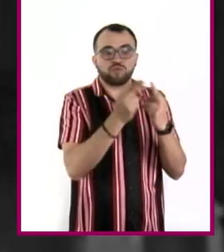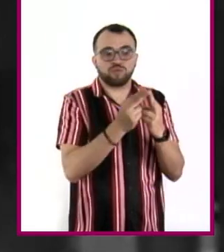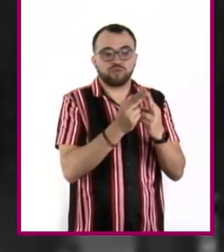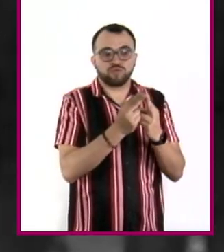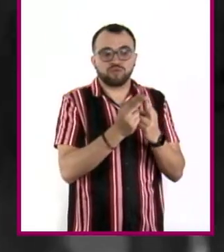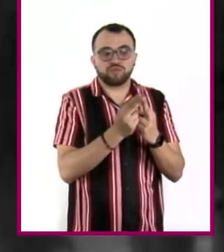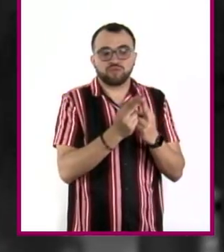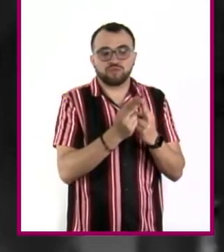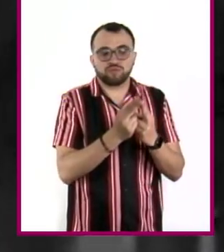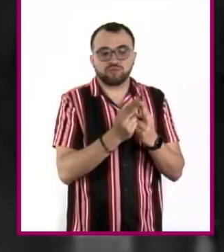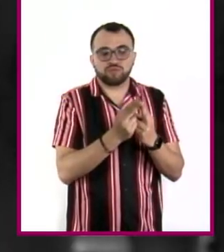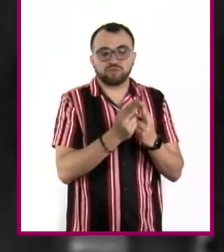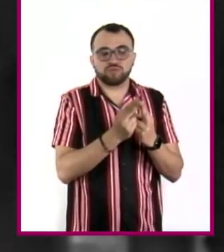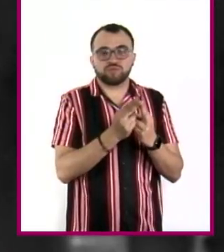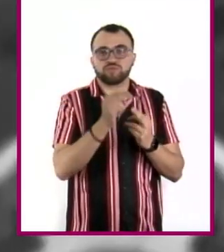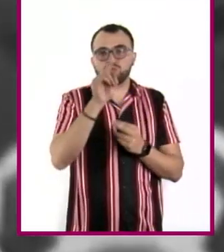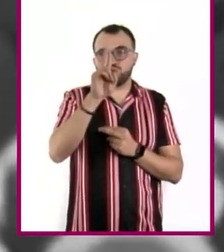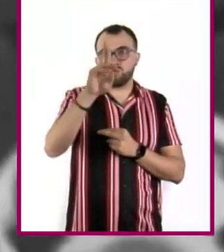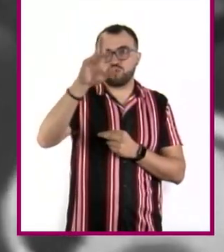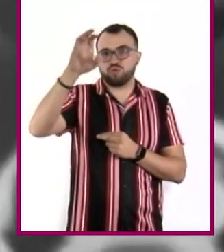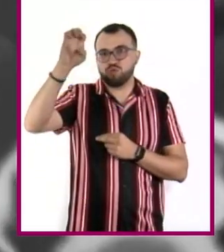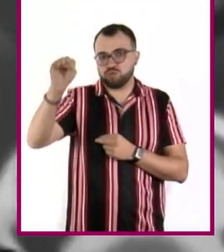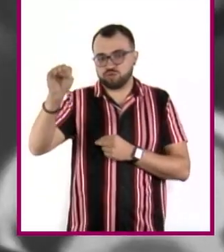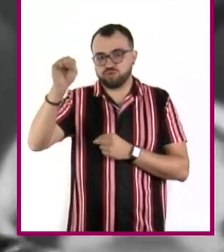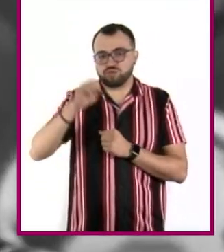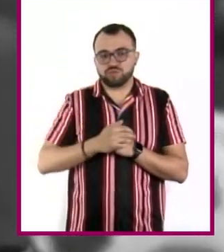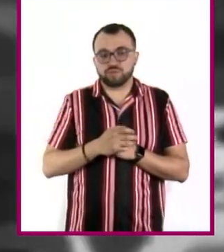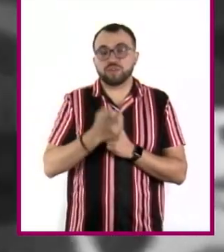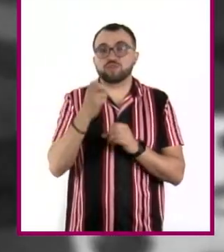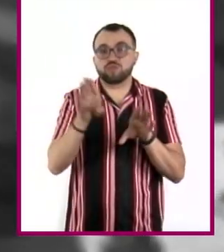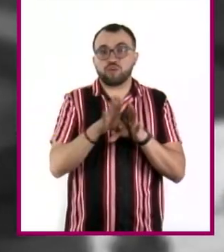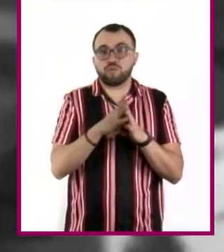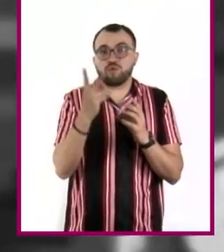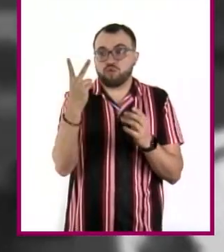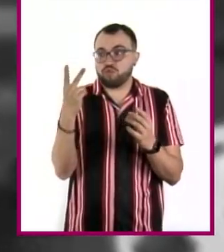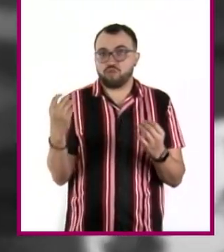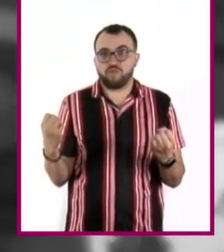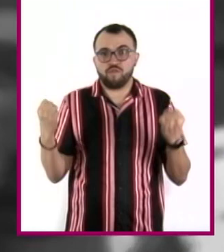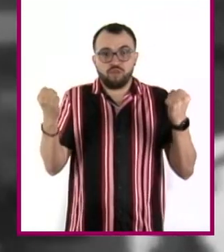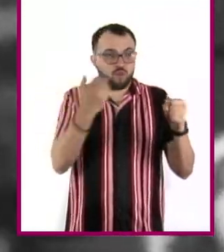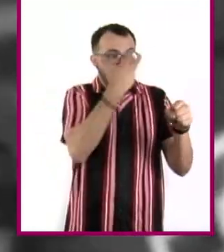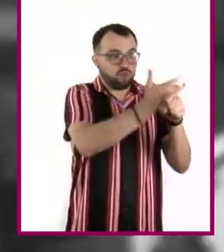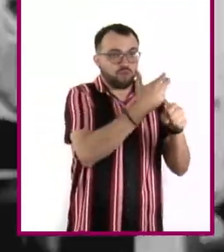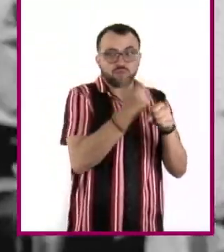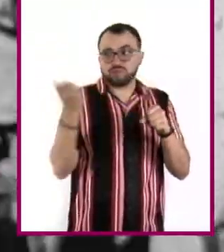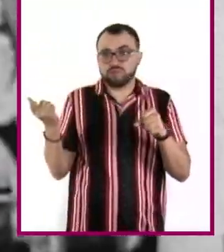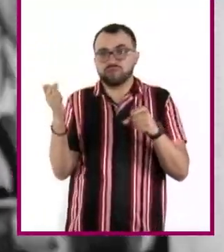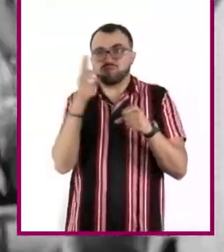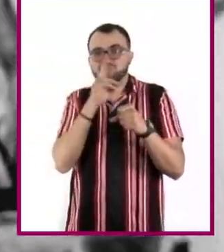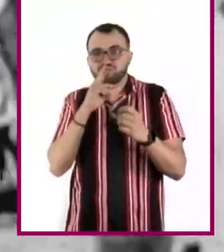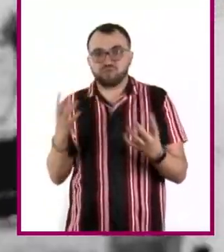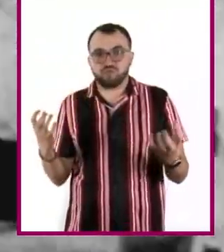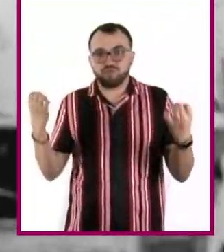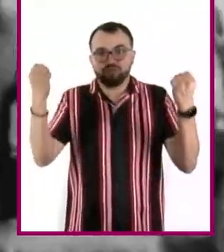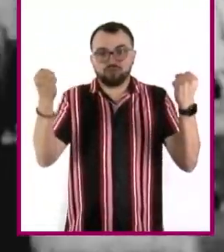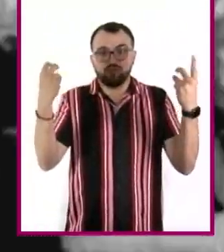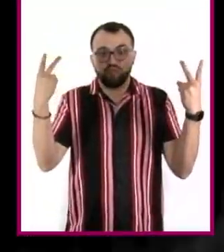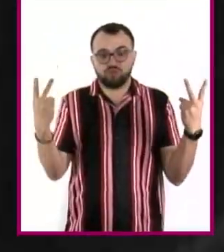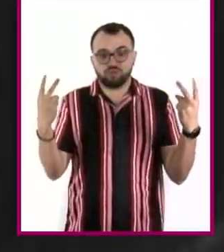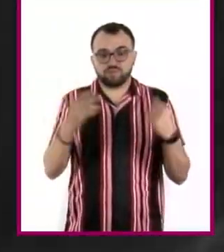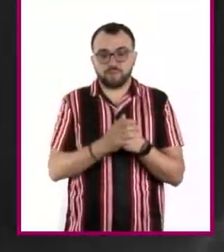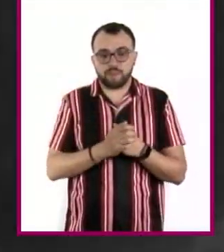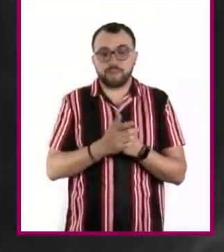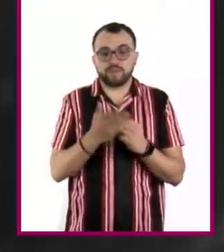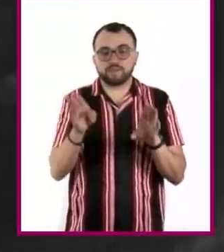Socialistas Soviéticas, URSS, como las dos superpotencias mundiales, lo que trajo consigo la construcción de sus